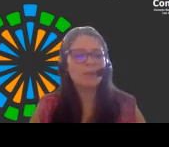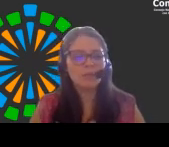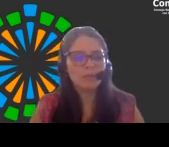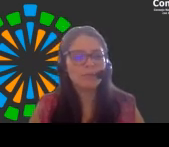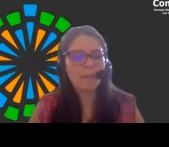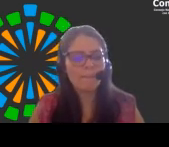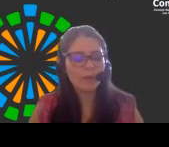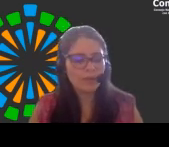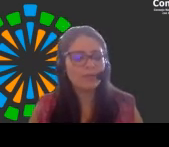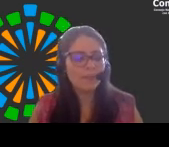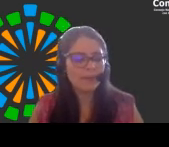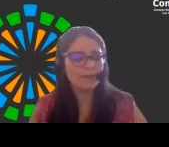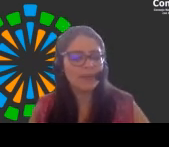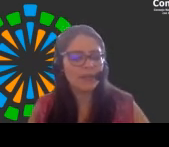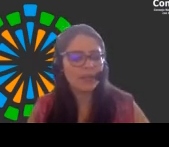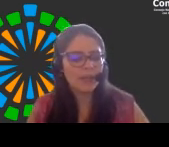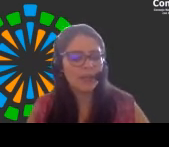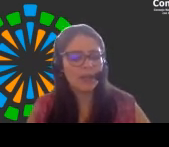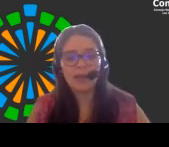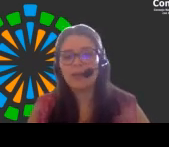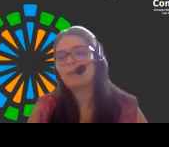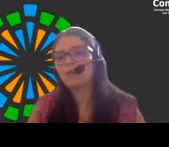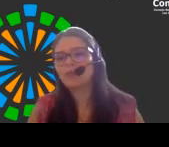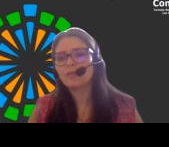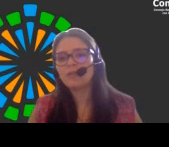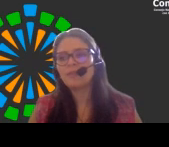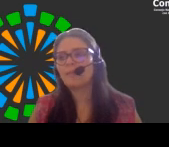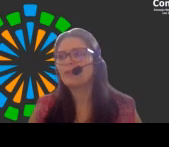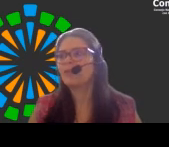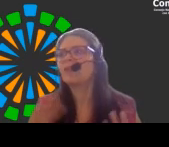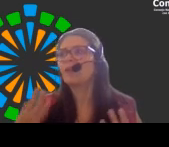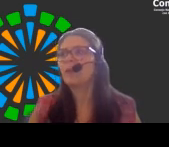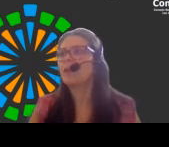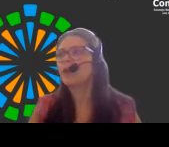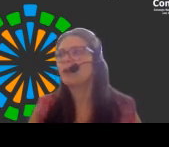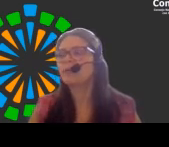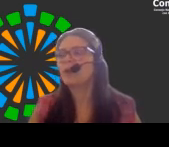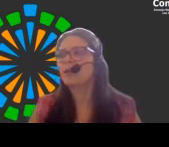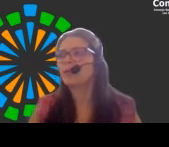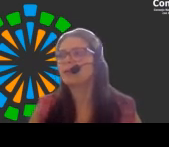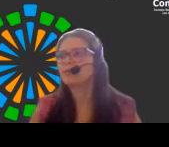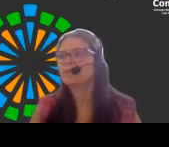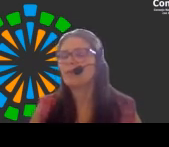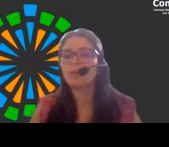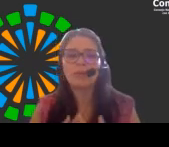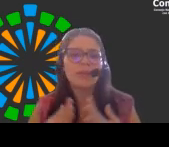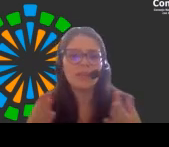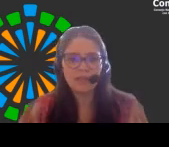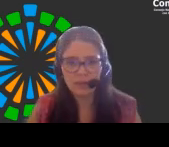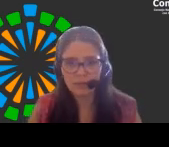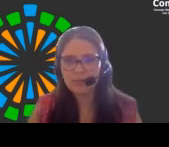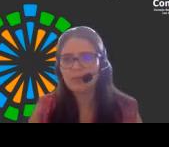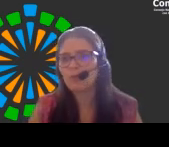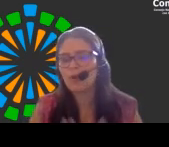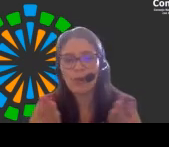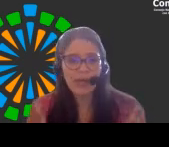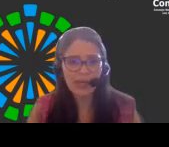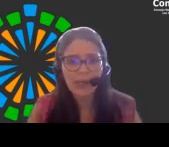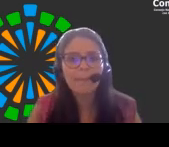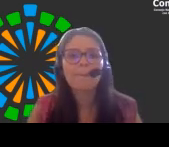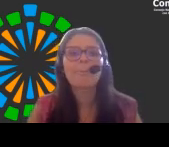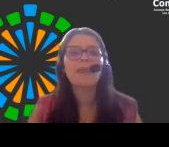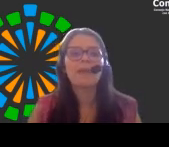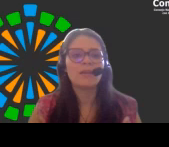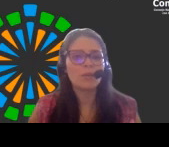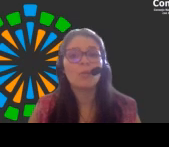incluso ponernos a pensar en aquellas personas con discapacidad que viven en en una organización en